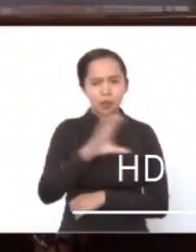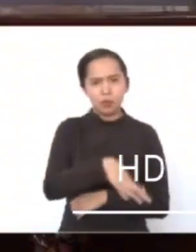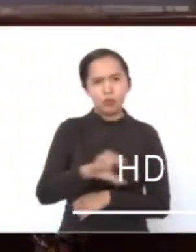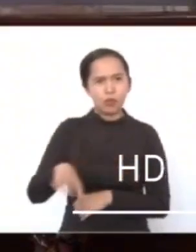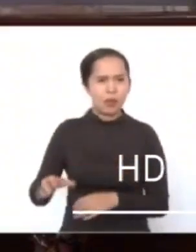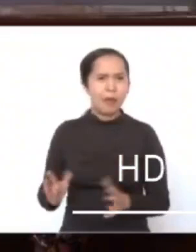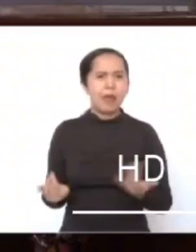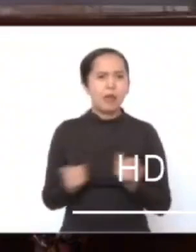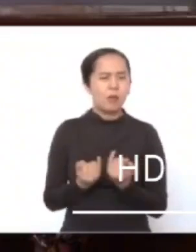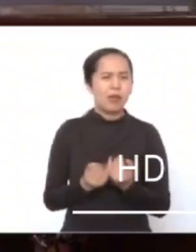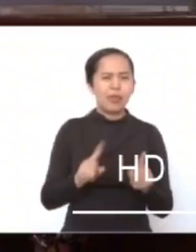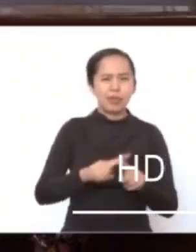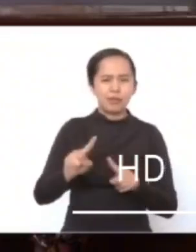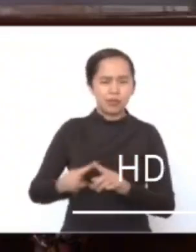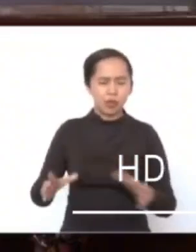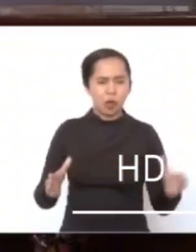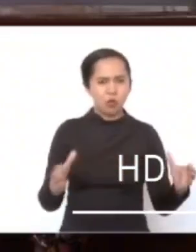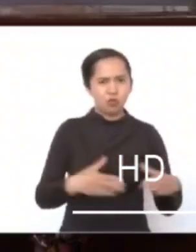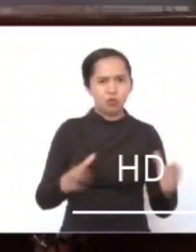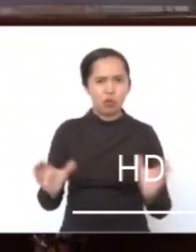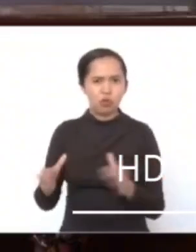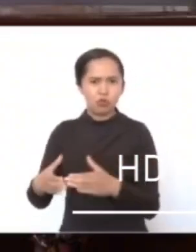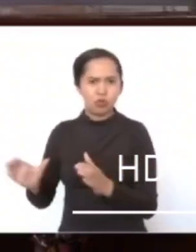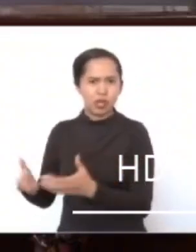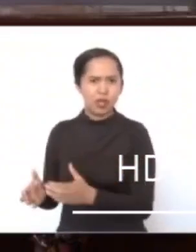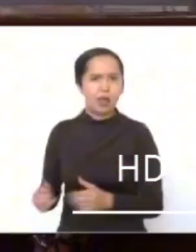Participación Ciudadana, de la Red de Mujeres,